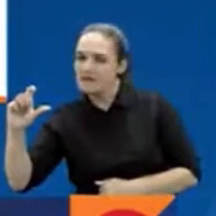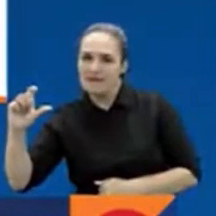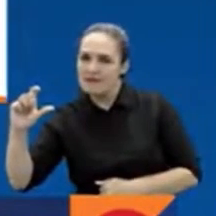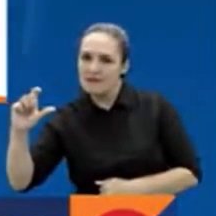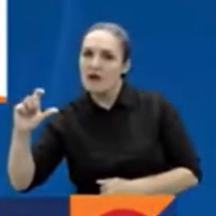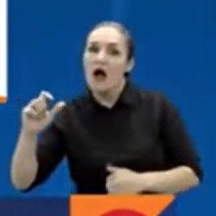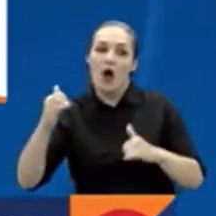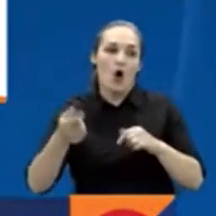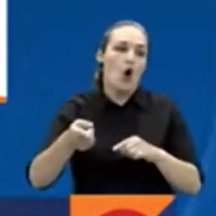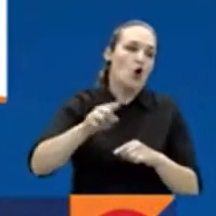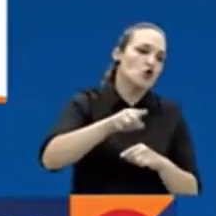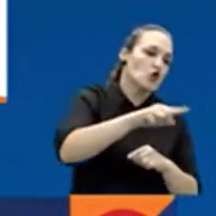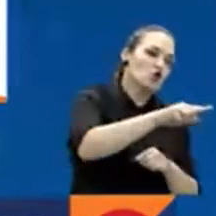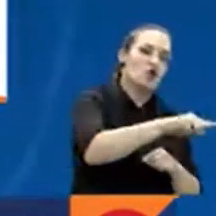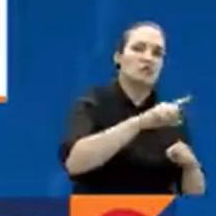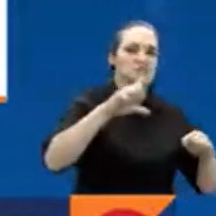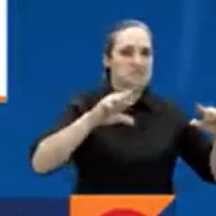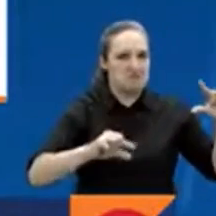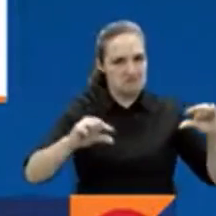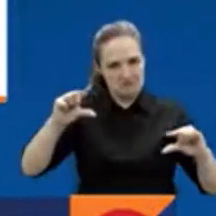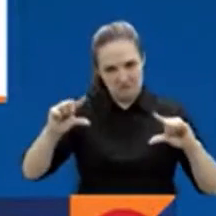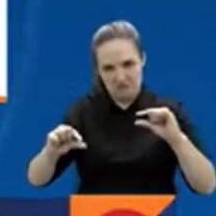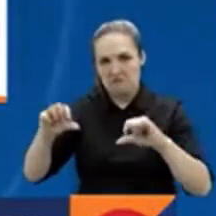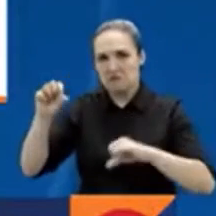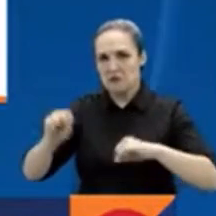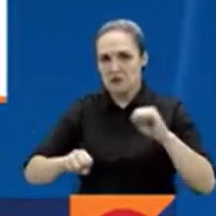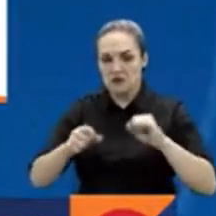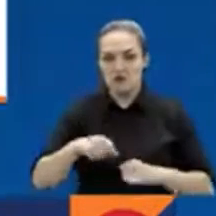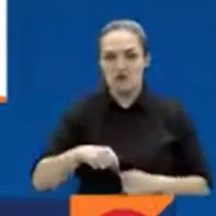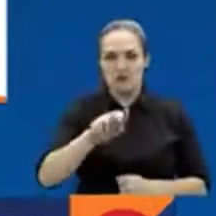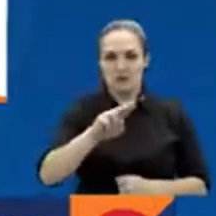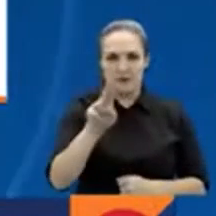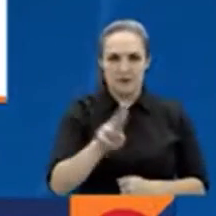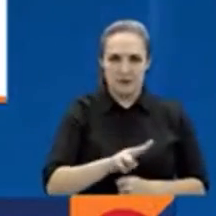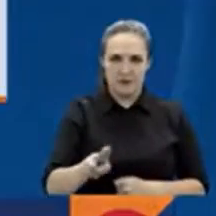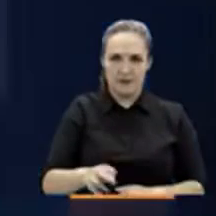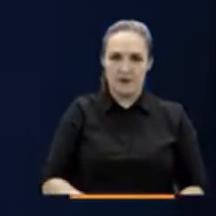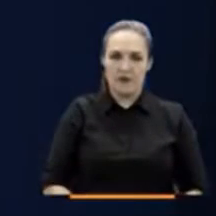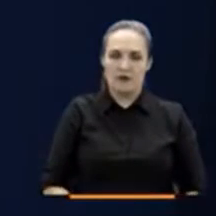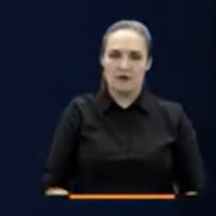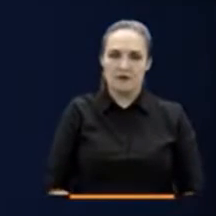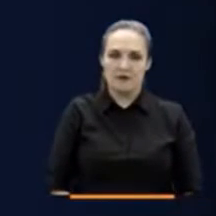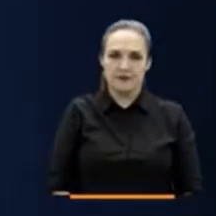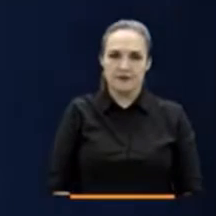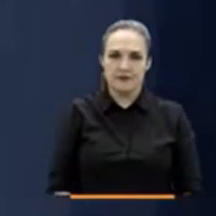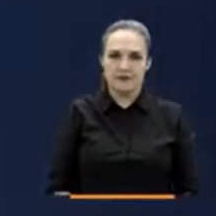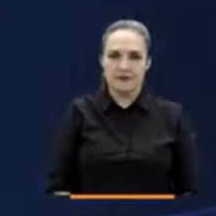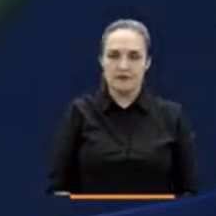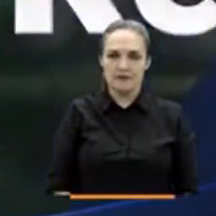una mayor disminución del incremento de precios para el mes entrante.